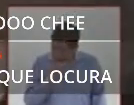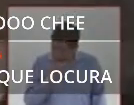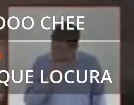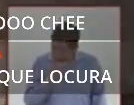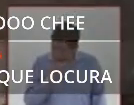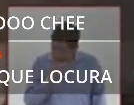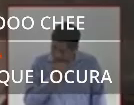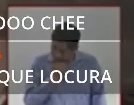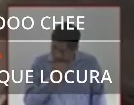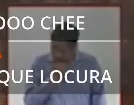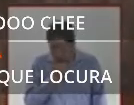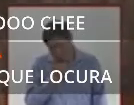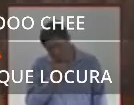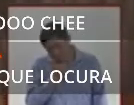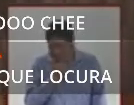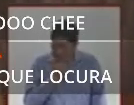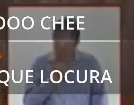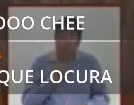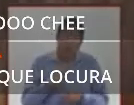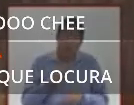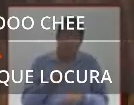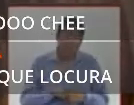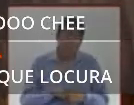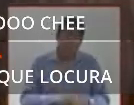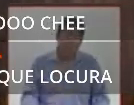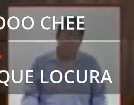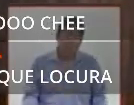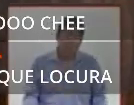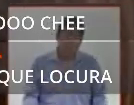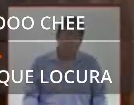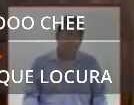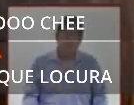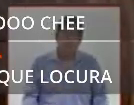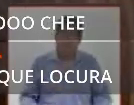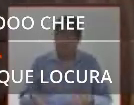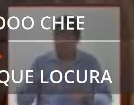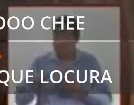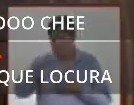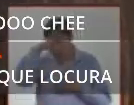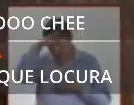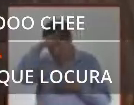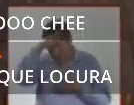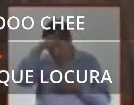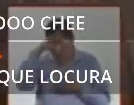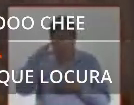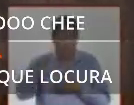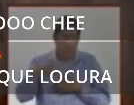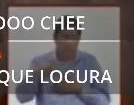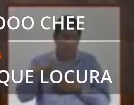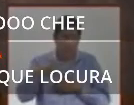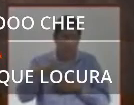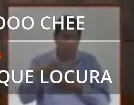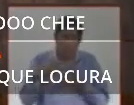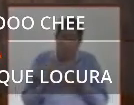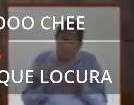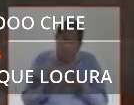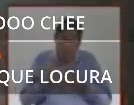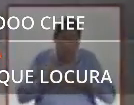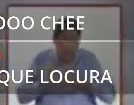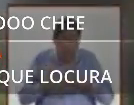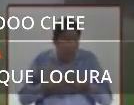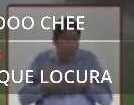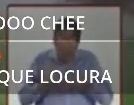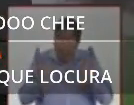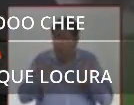¿Sí, profesores? Sí. Normal, el aparato del hombre y el de la mujer, nada